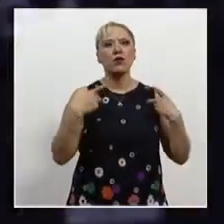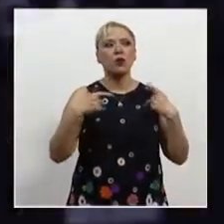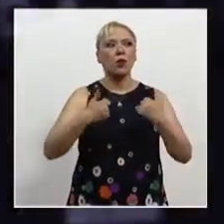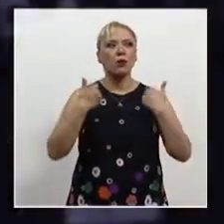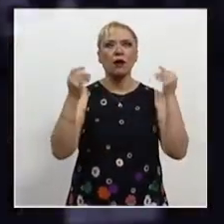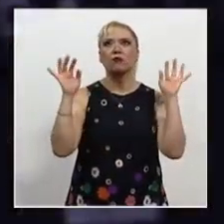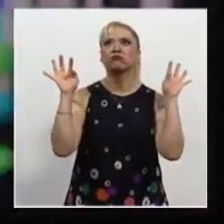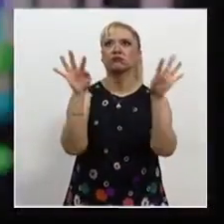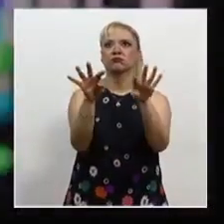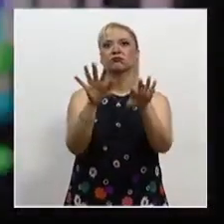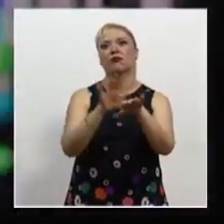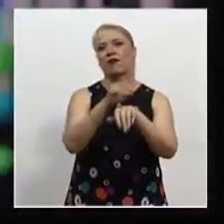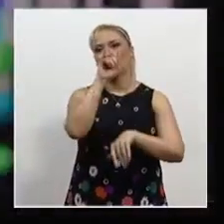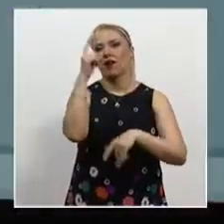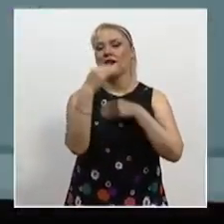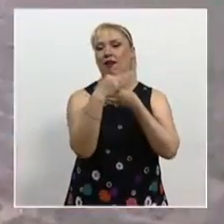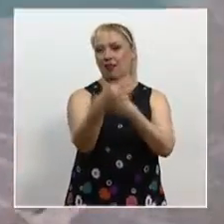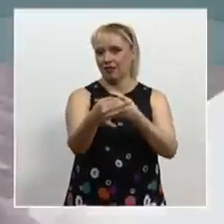audiencias.